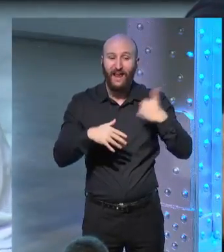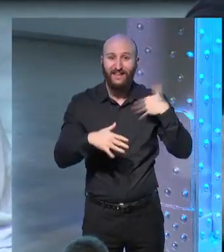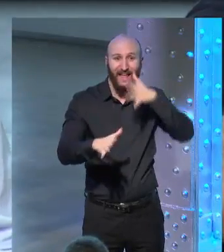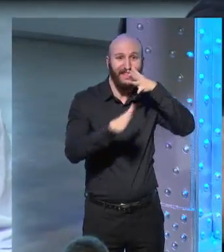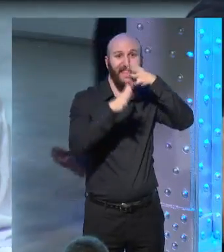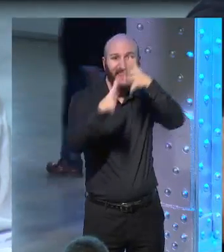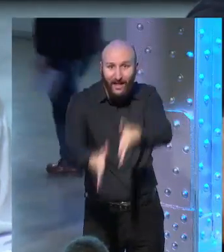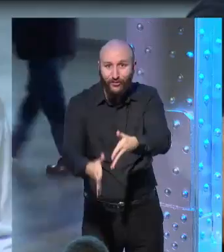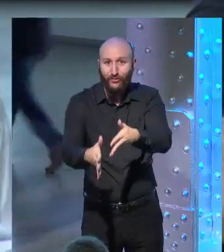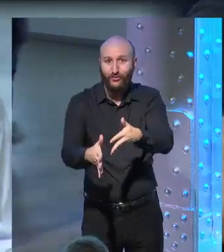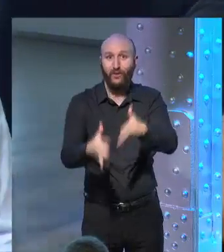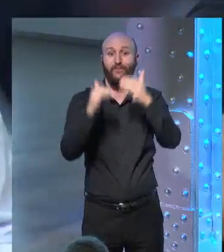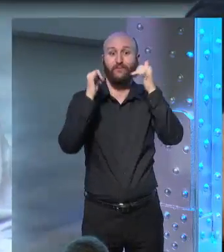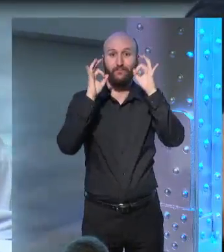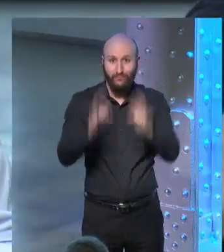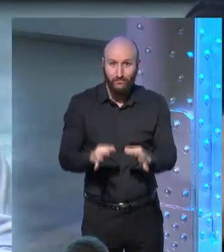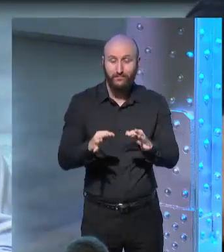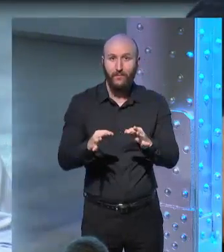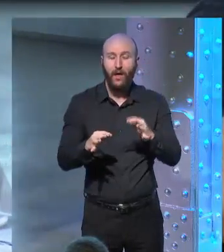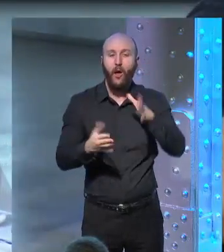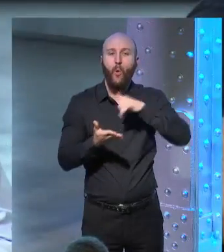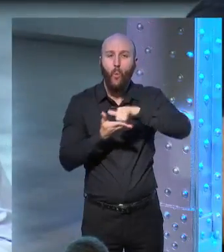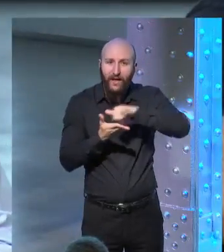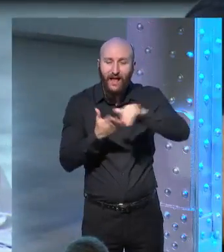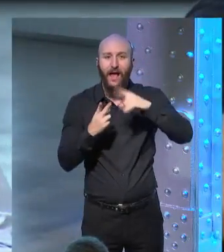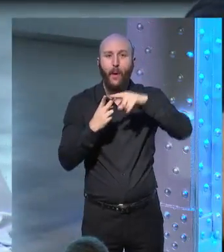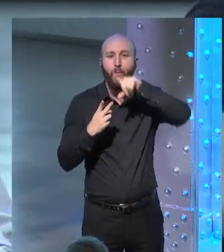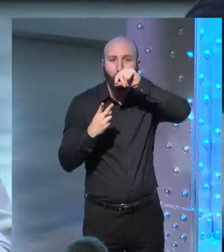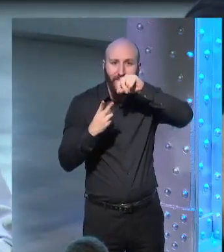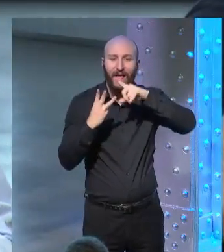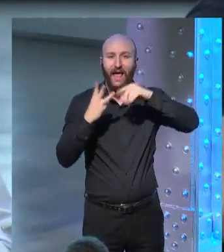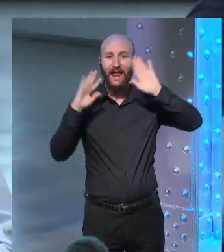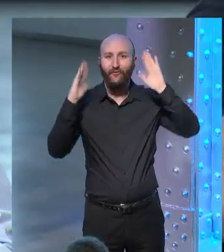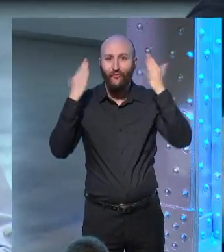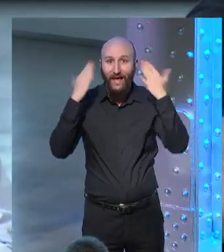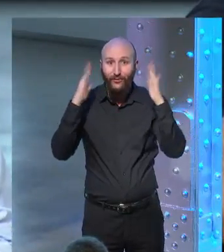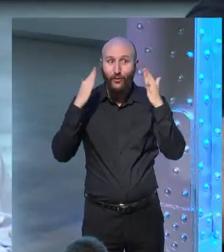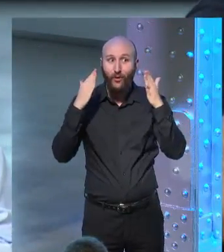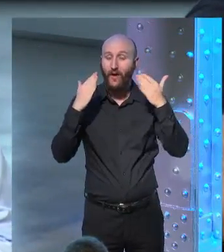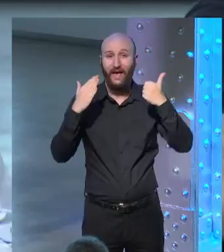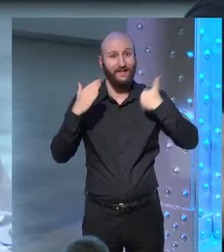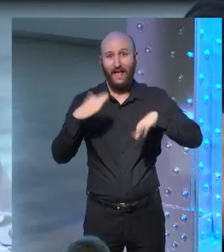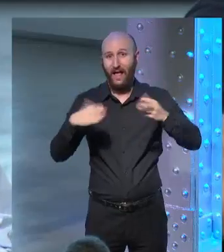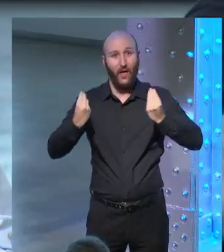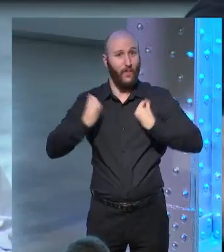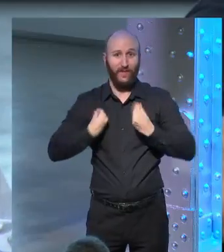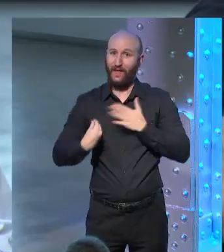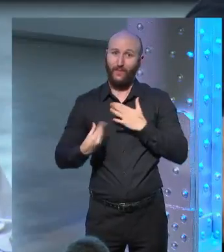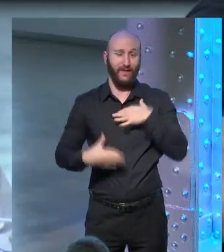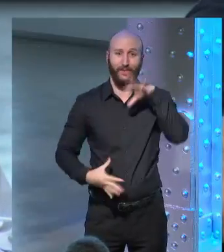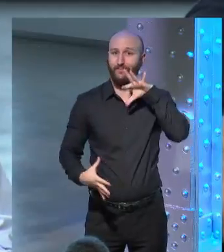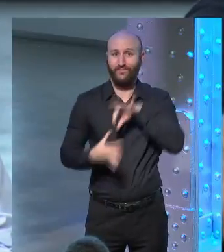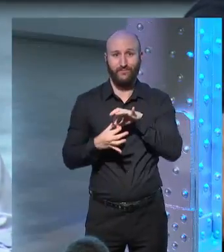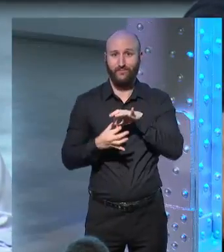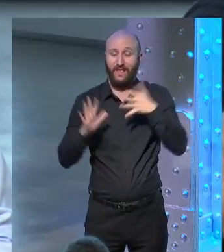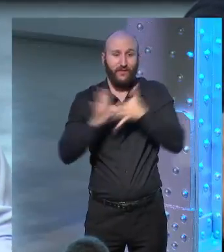años, ¿no? En 10 años ha llegado WhatsApp, ha llegado Twitter, ha llegado Facebook y forma parte de nuestra vida de una manera totalmente